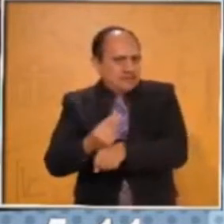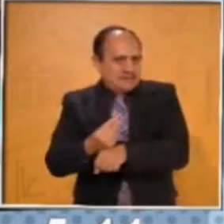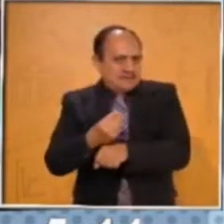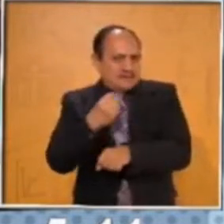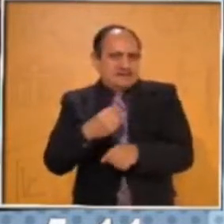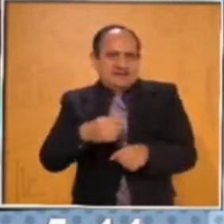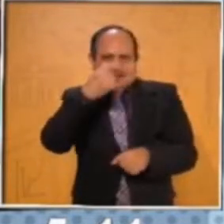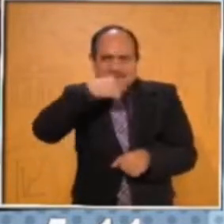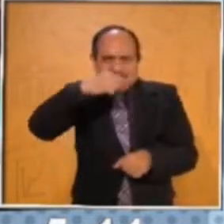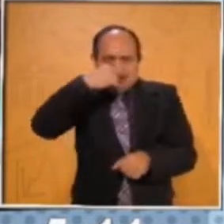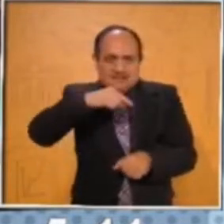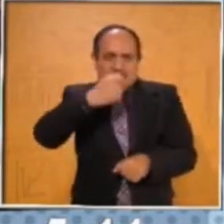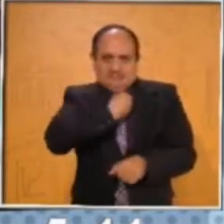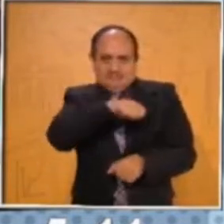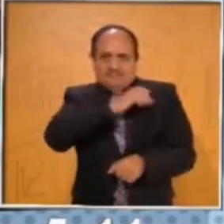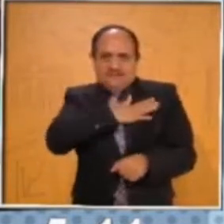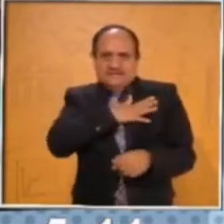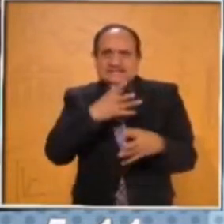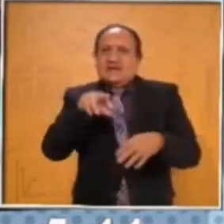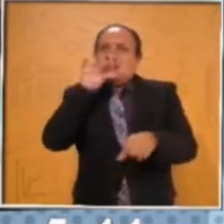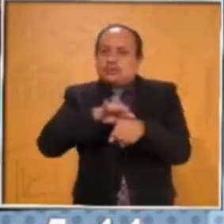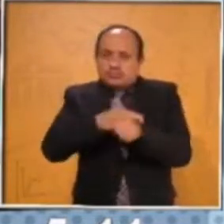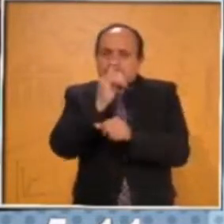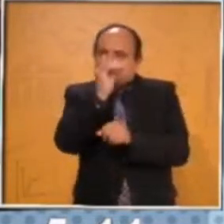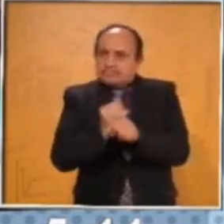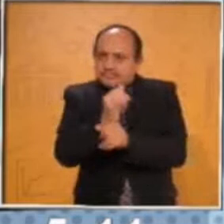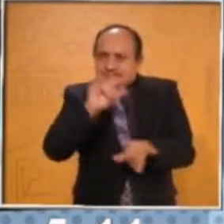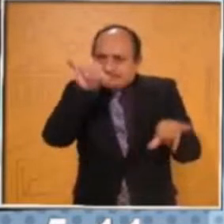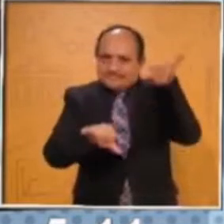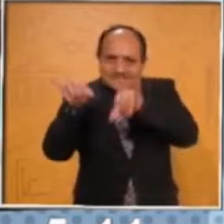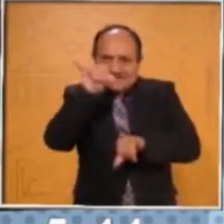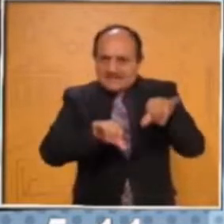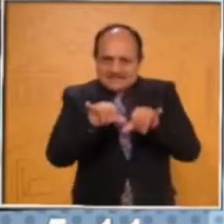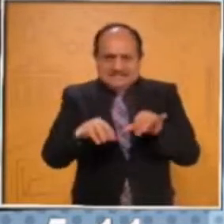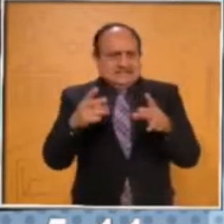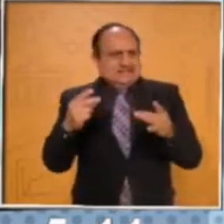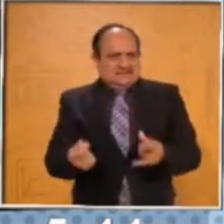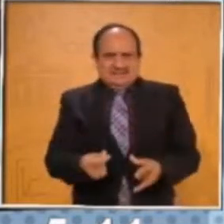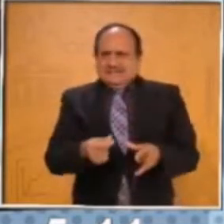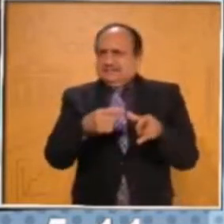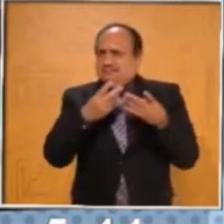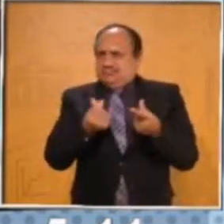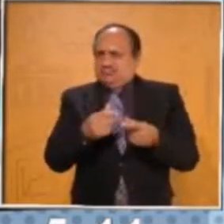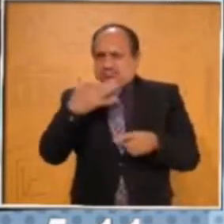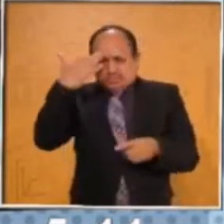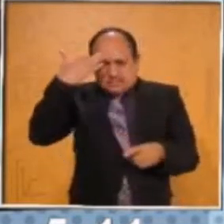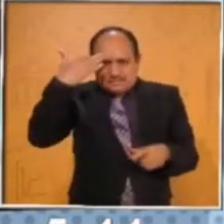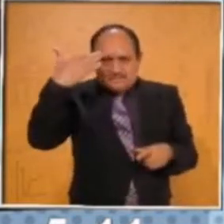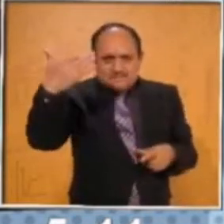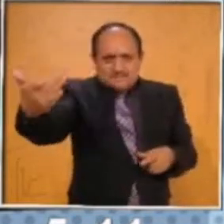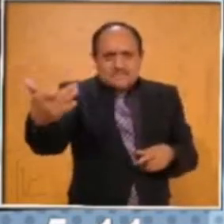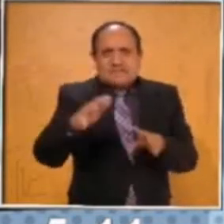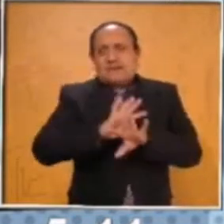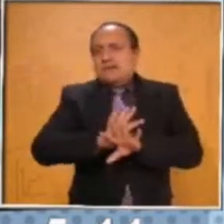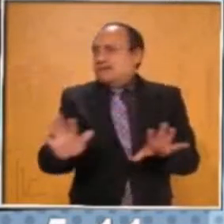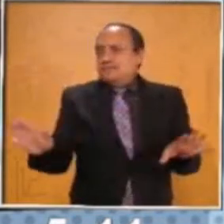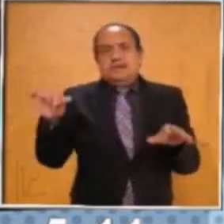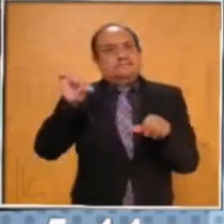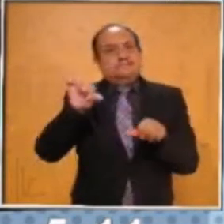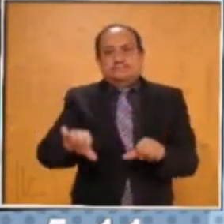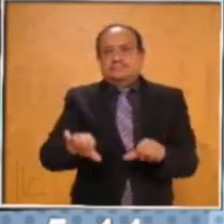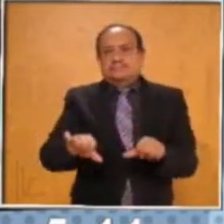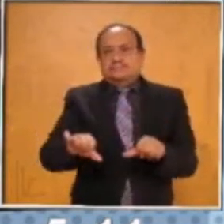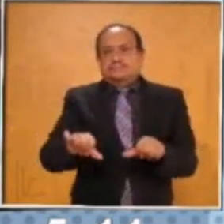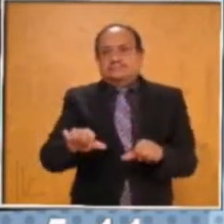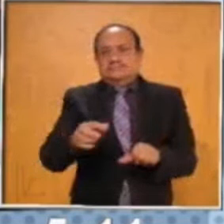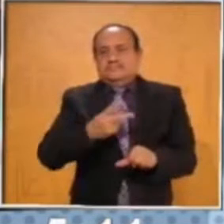española. La lucha entre ella y los doctores de la época fue encarnecida y desgastante, pero al final perdió. Derrotada,